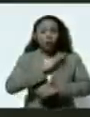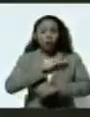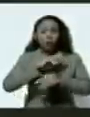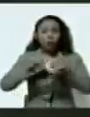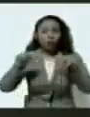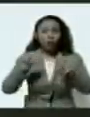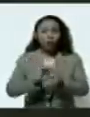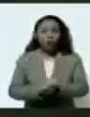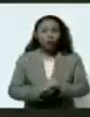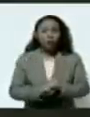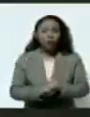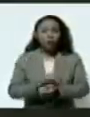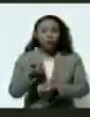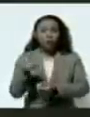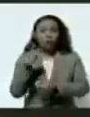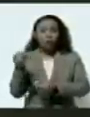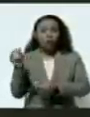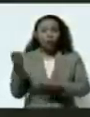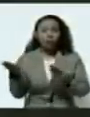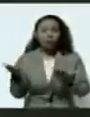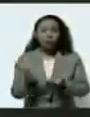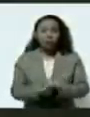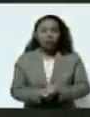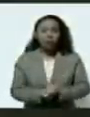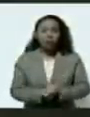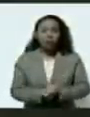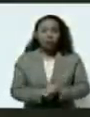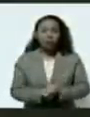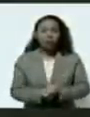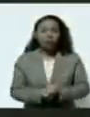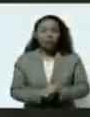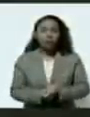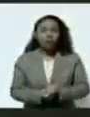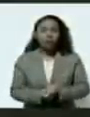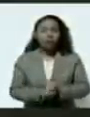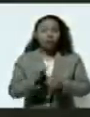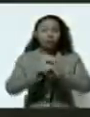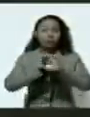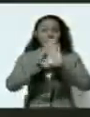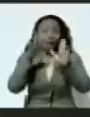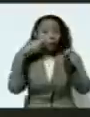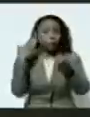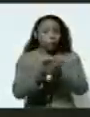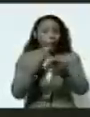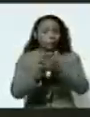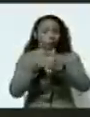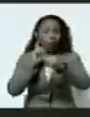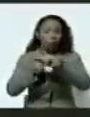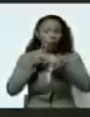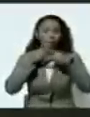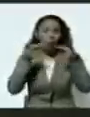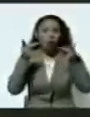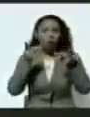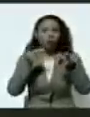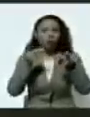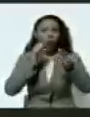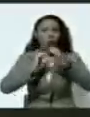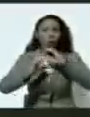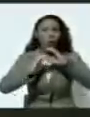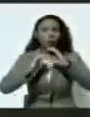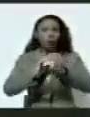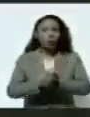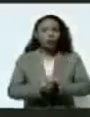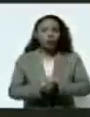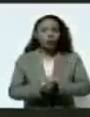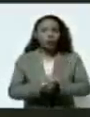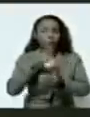territorio, sino que es claro, es notorio, es público, es comunicacional y